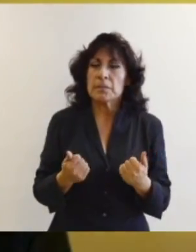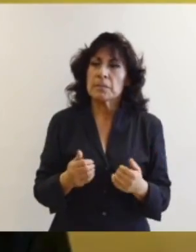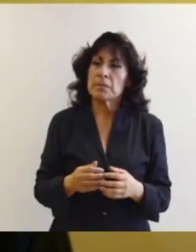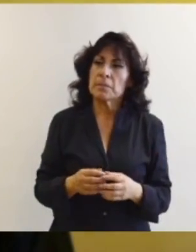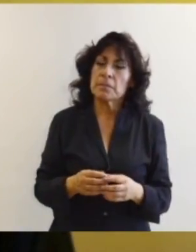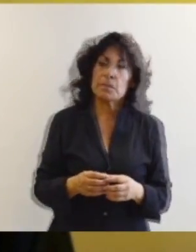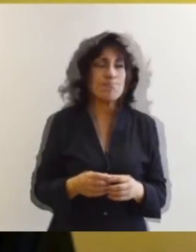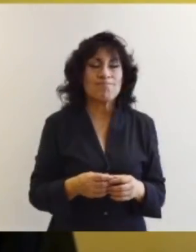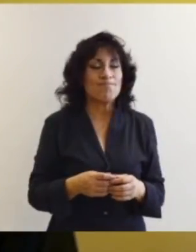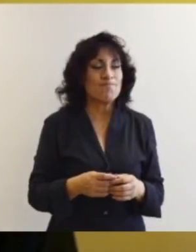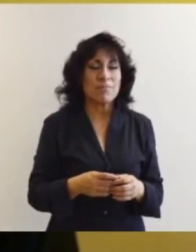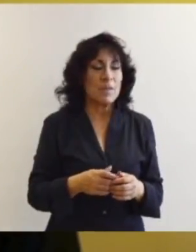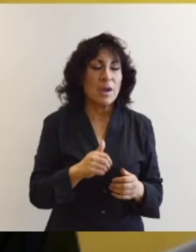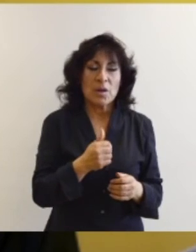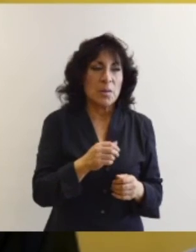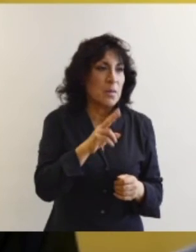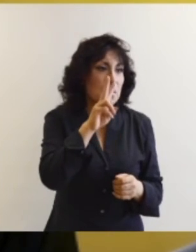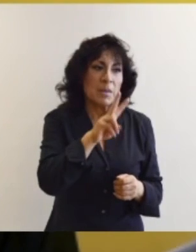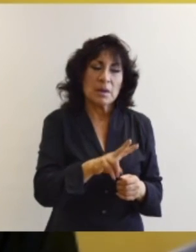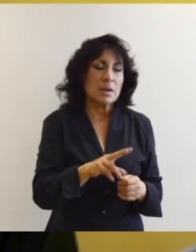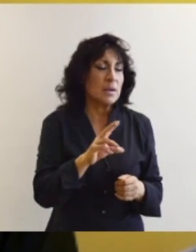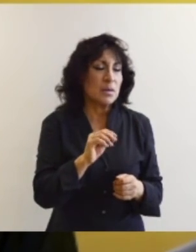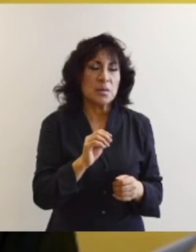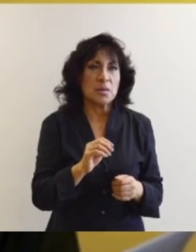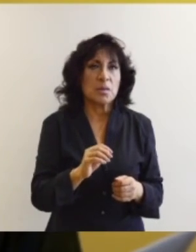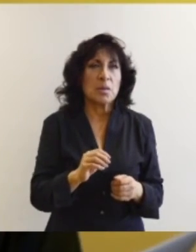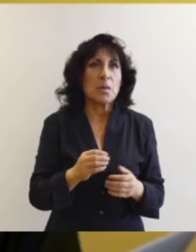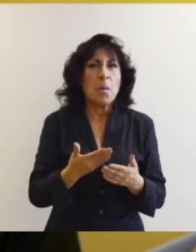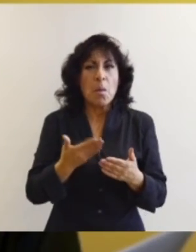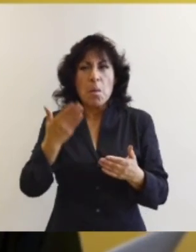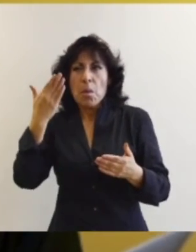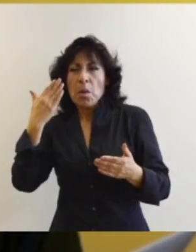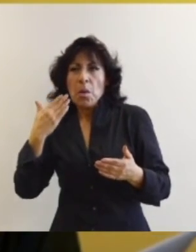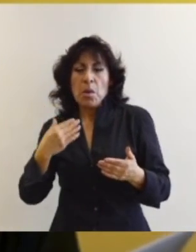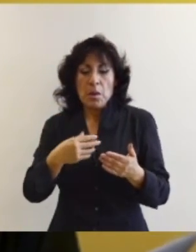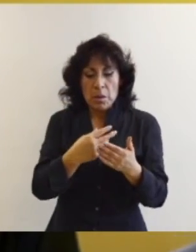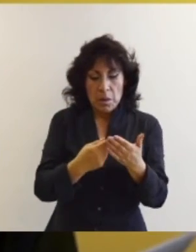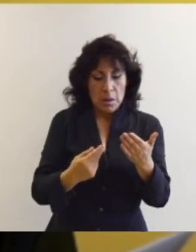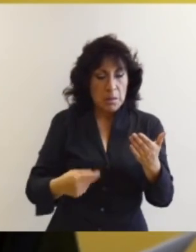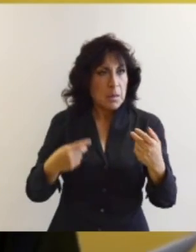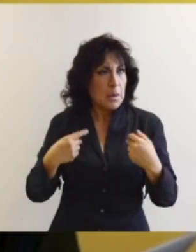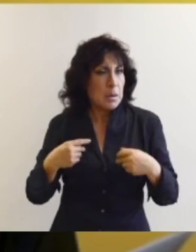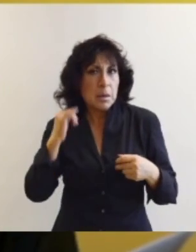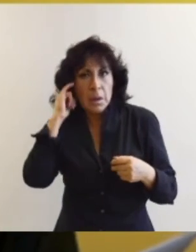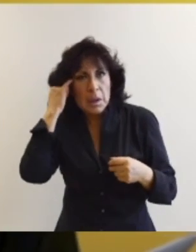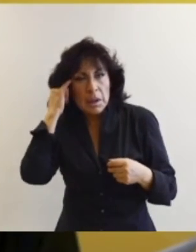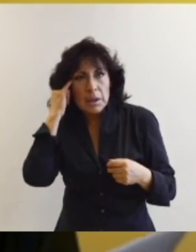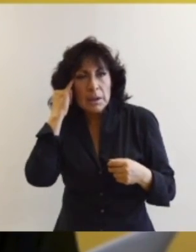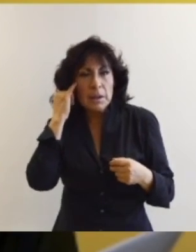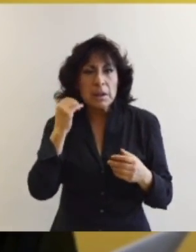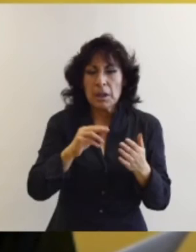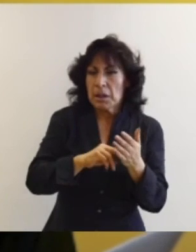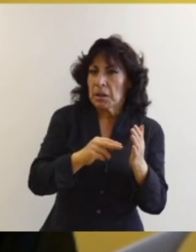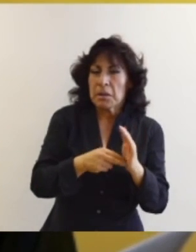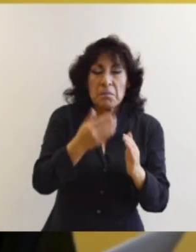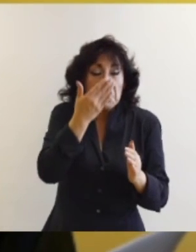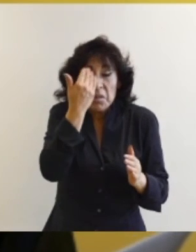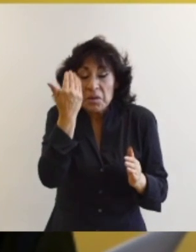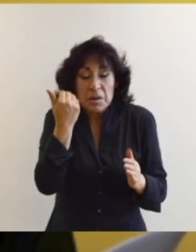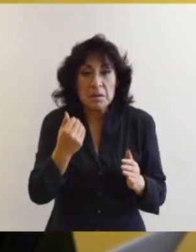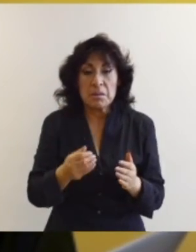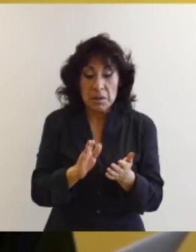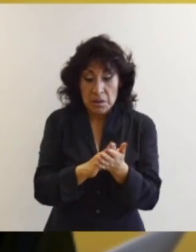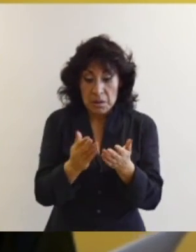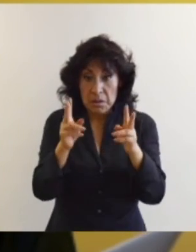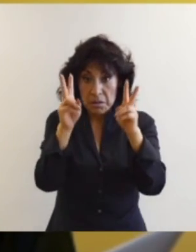Ninguno auténtico. Los pintores indígenas desconocían la perspectiva. Los códices, que eran a la vez su escritura